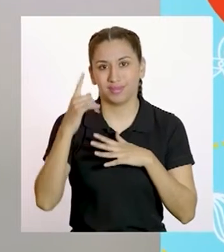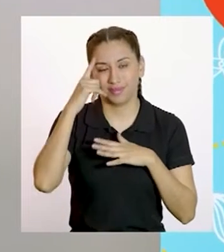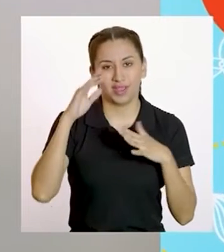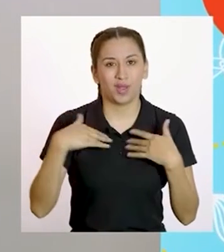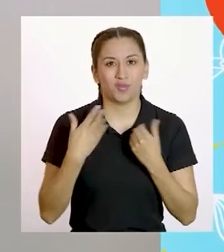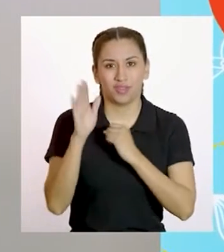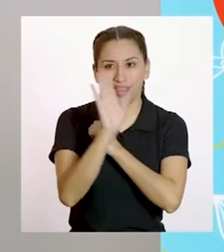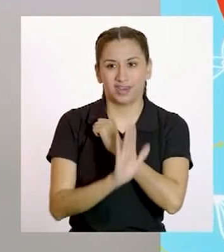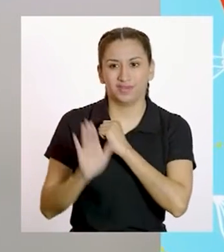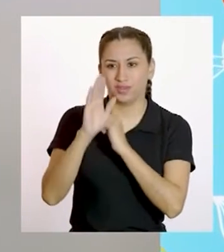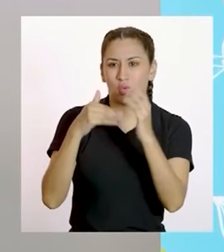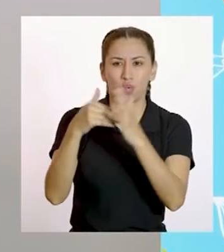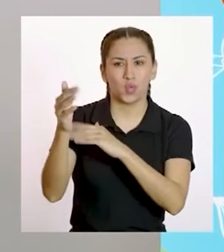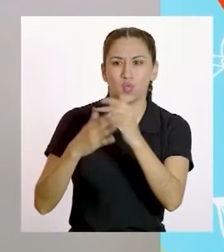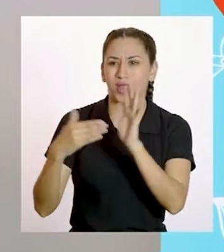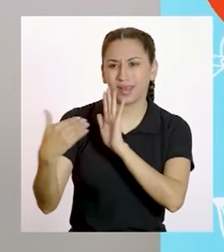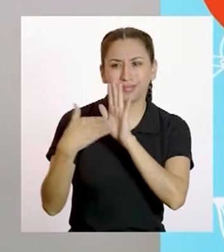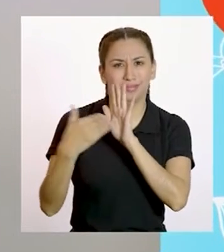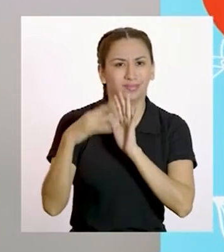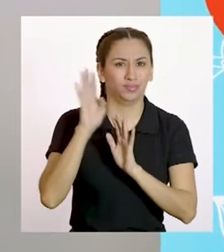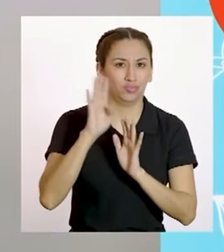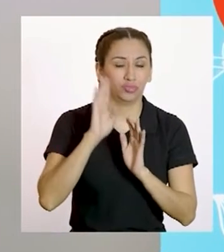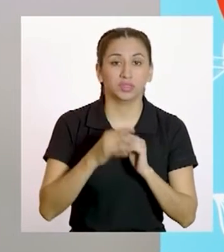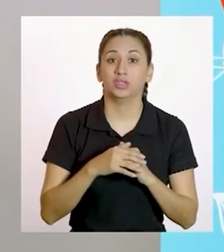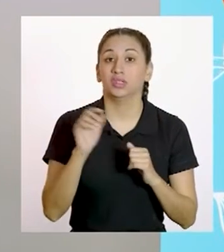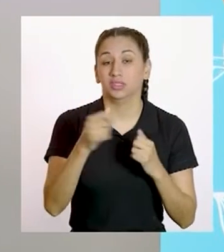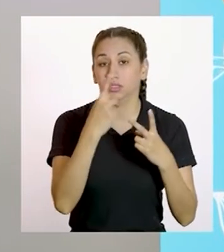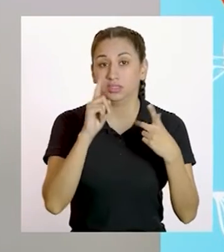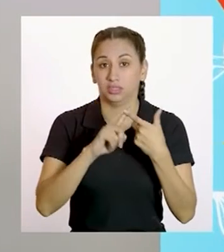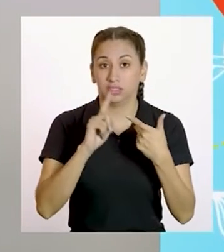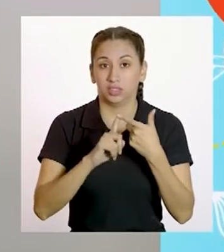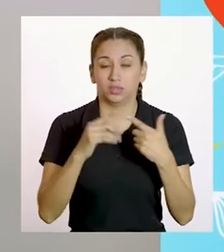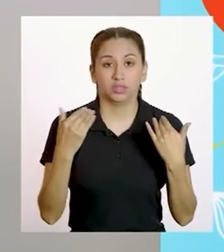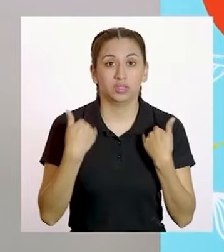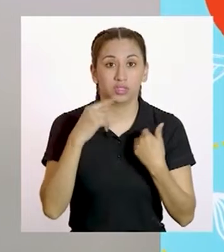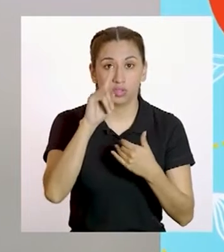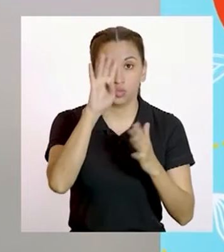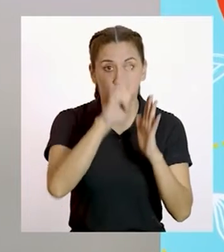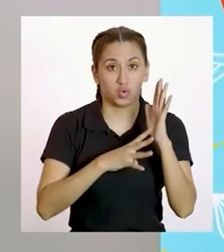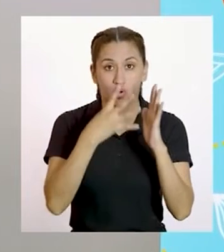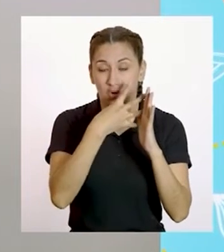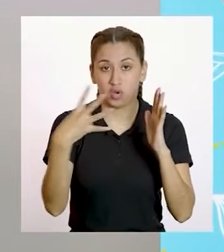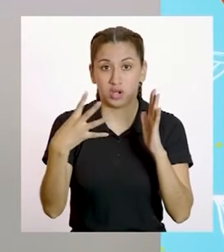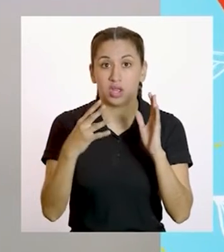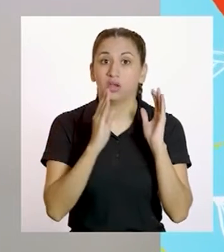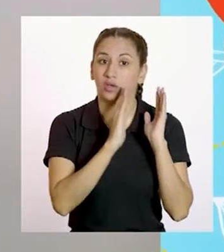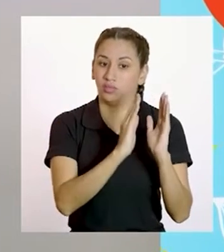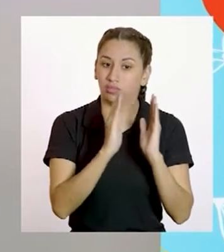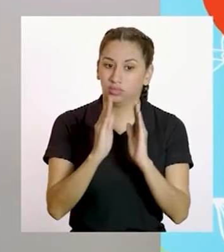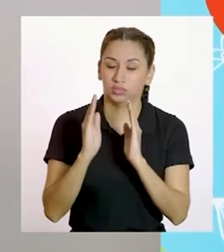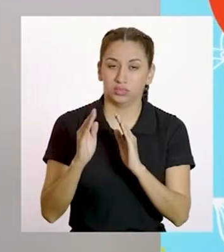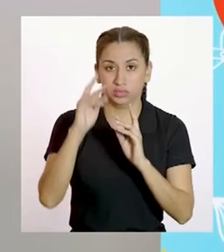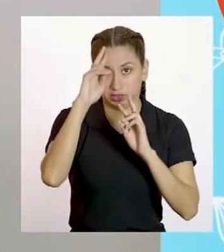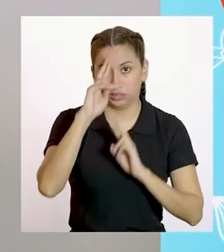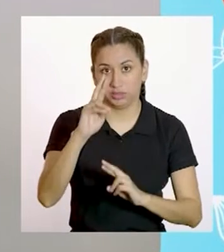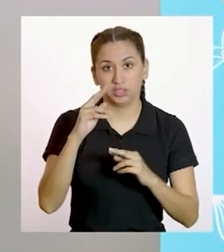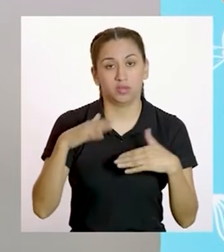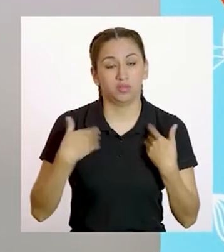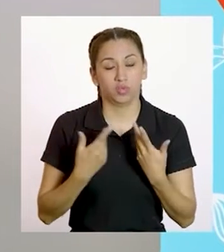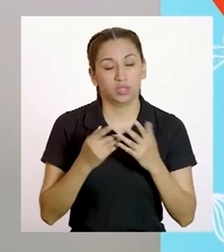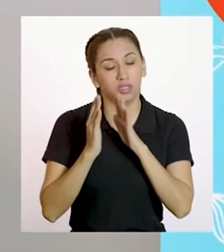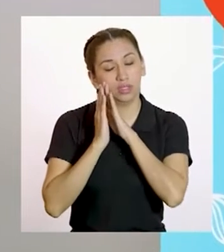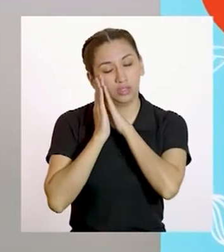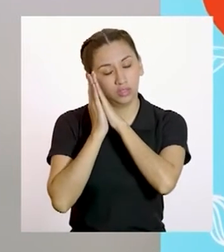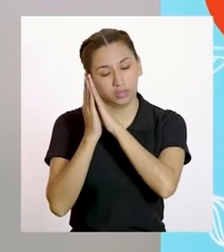funcionamiento para poder defendernos de algunas infecciones. La segunda recomendación es la de mantener un horario adecuado y establecido para